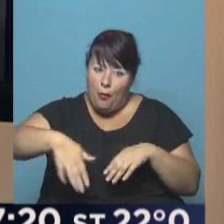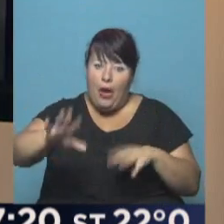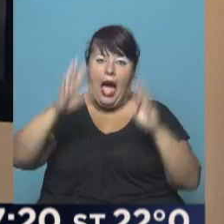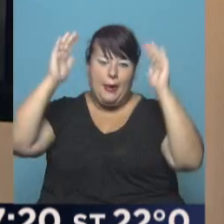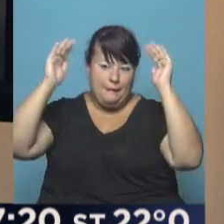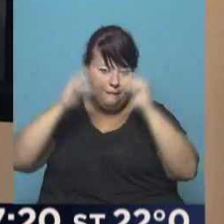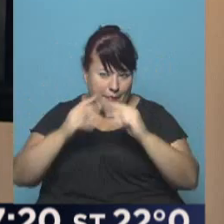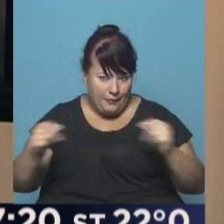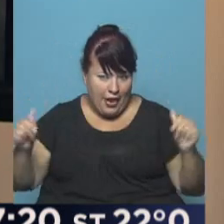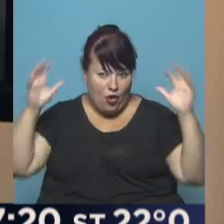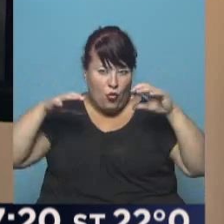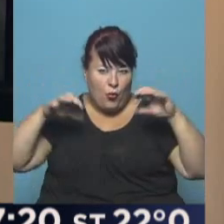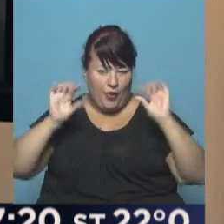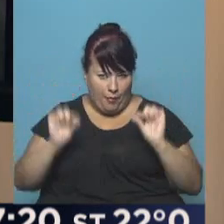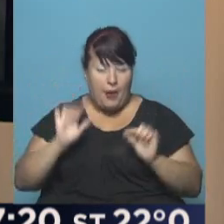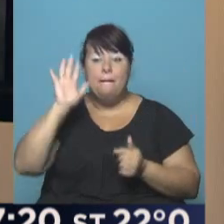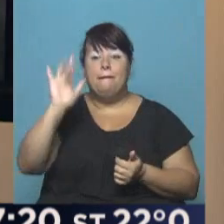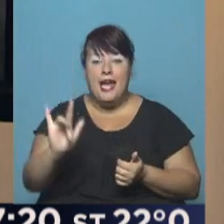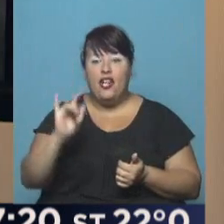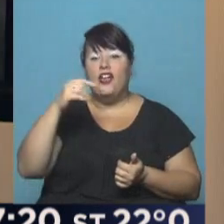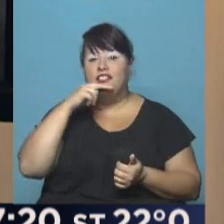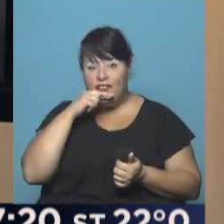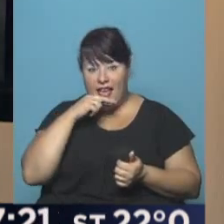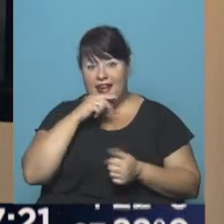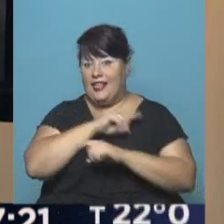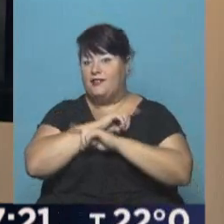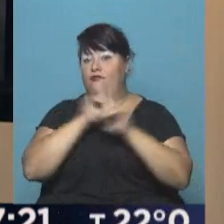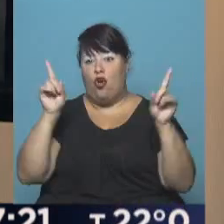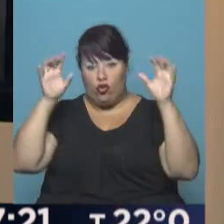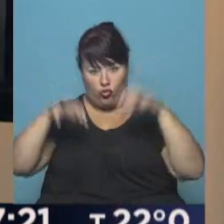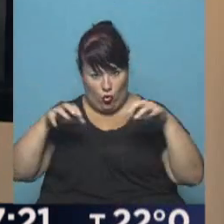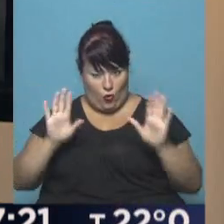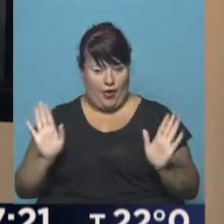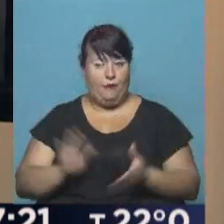disminuyendo su intensidad. Miércoles, viernes, no se esperan lluvias.